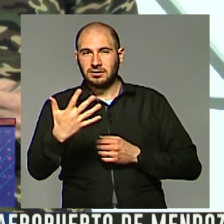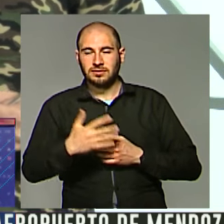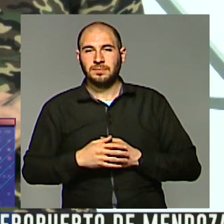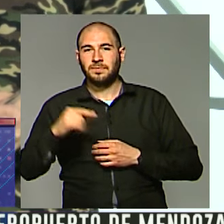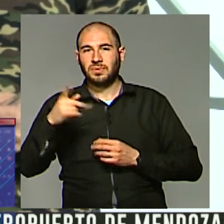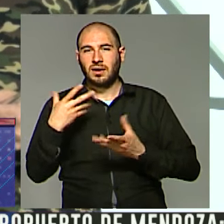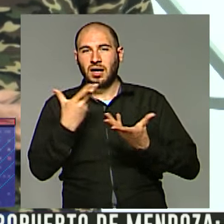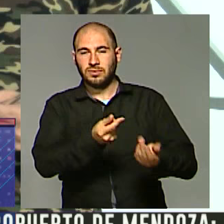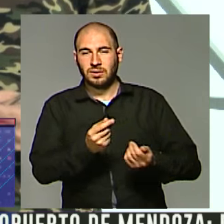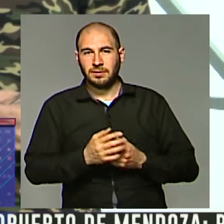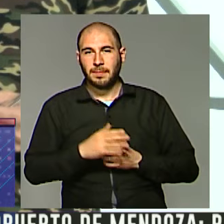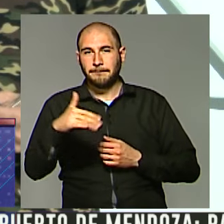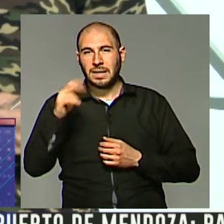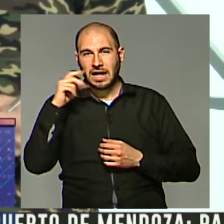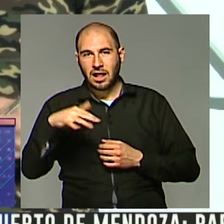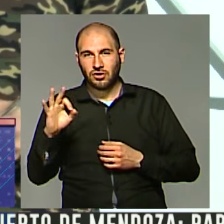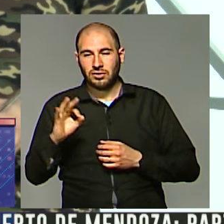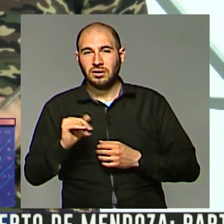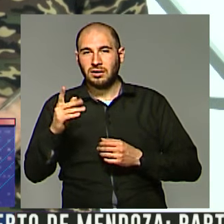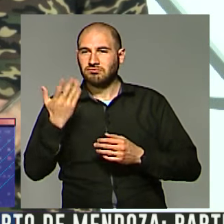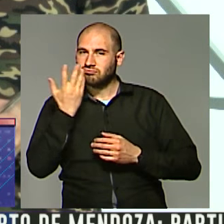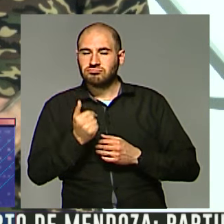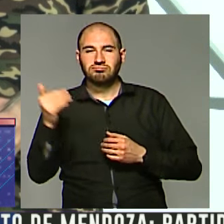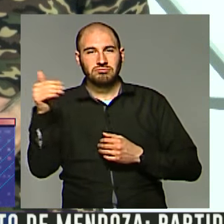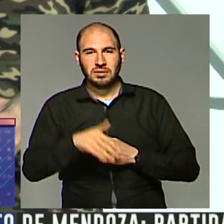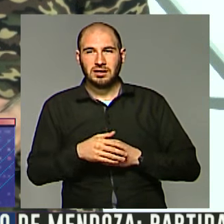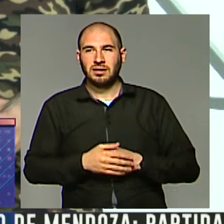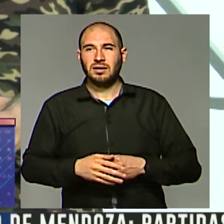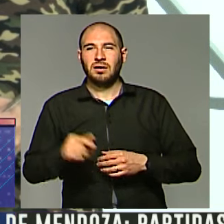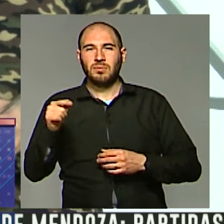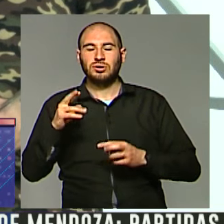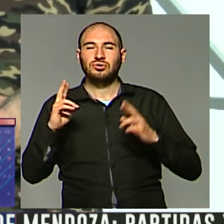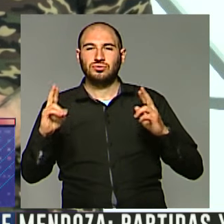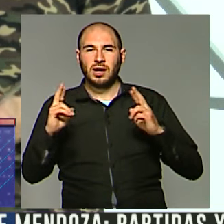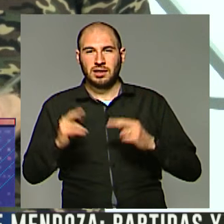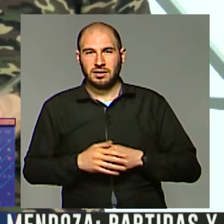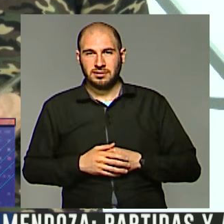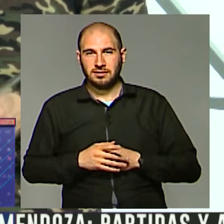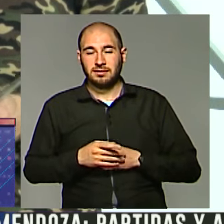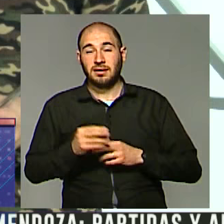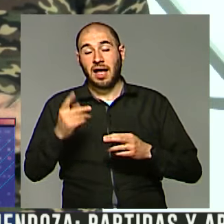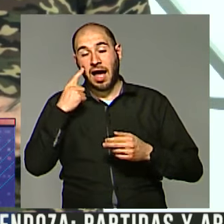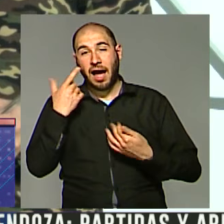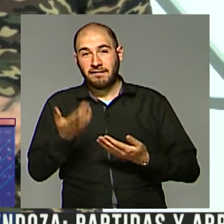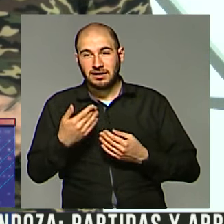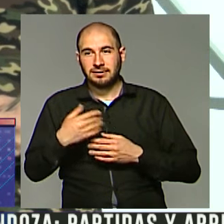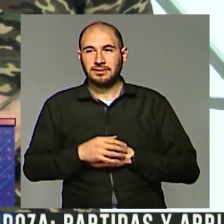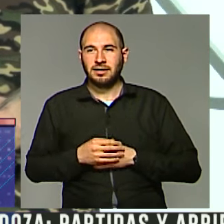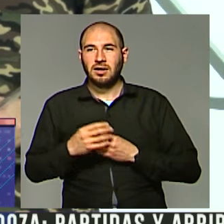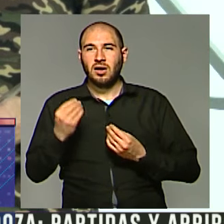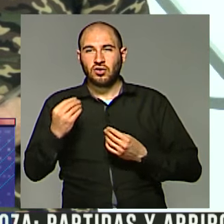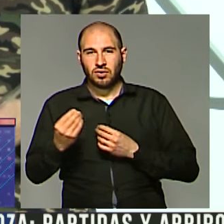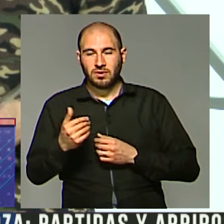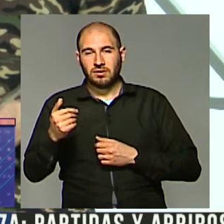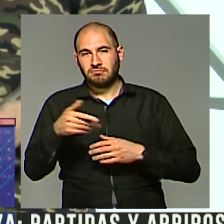2615 70 78 95, para darle una mano a Mariano Villalobos. Un placer tenerte acá, te deseamos muchísimo éxito y bueno, estaremos atentos a cómo te va